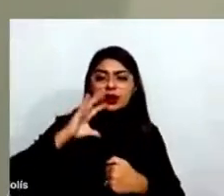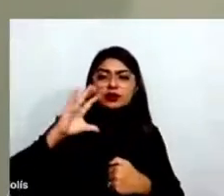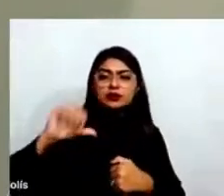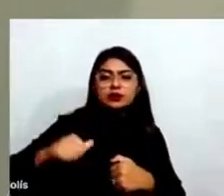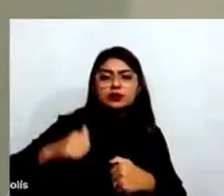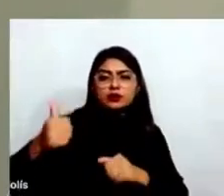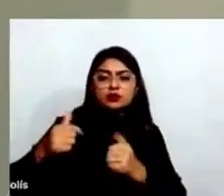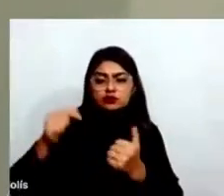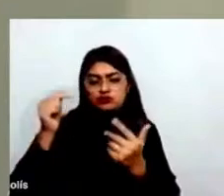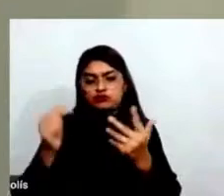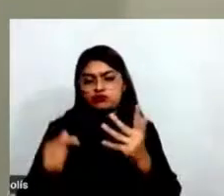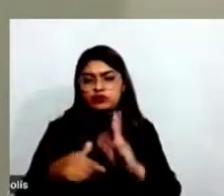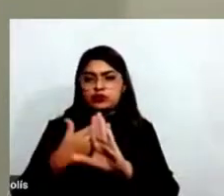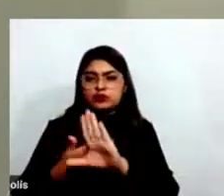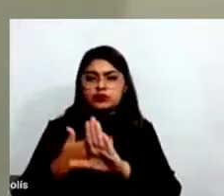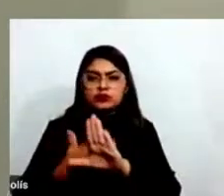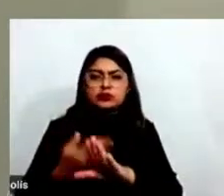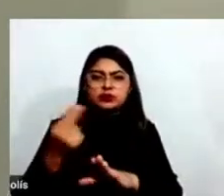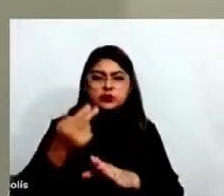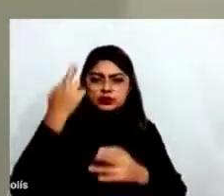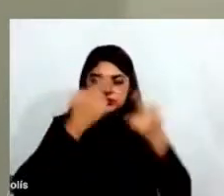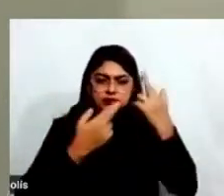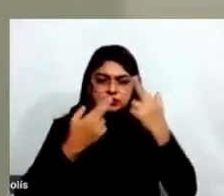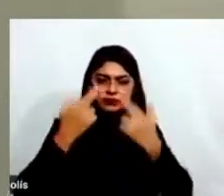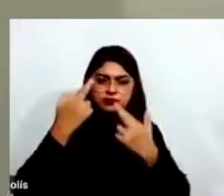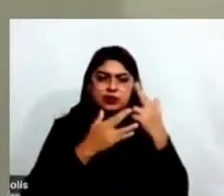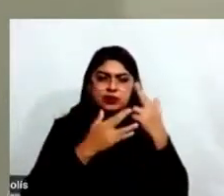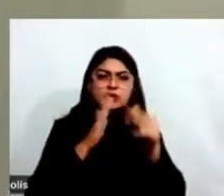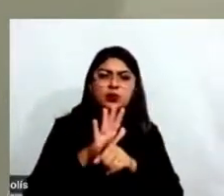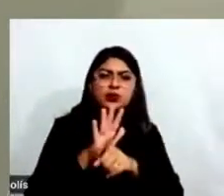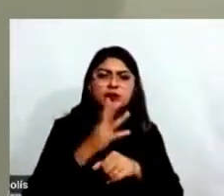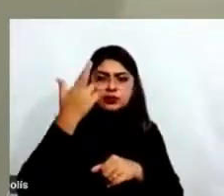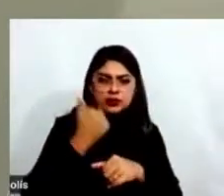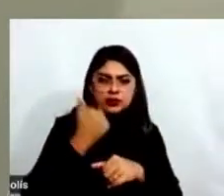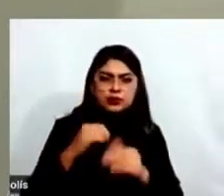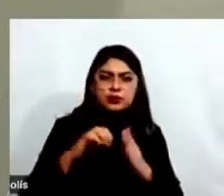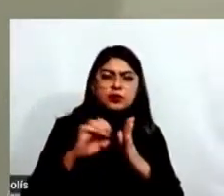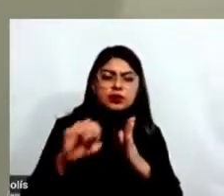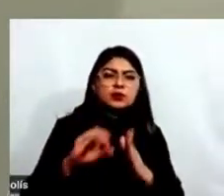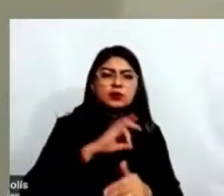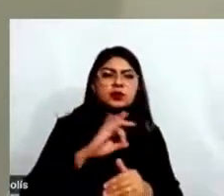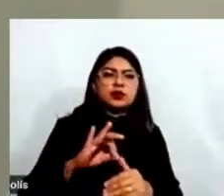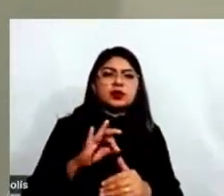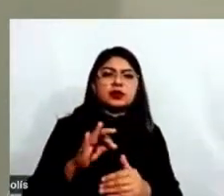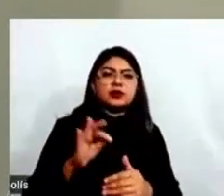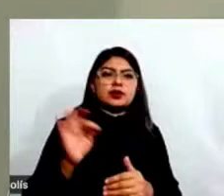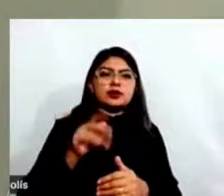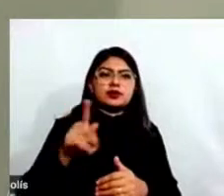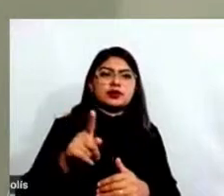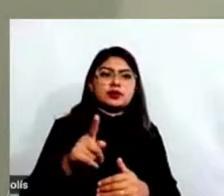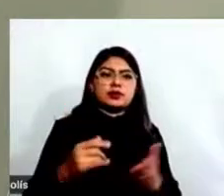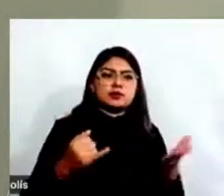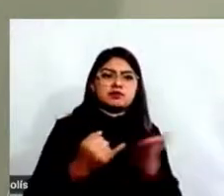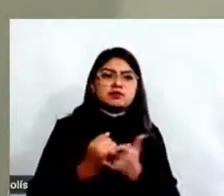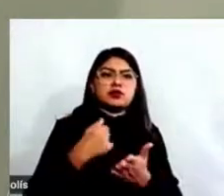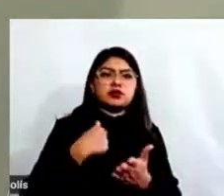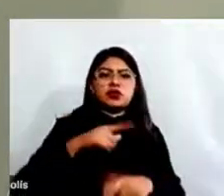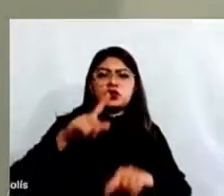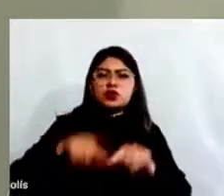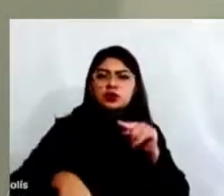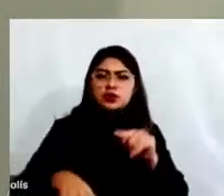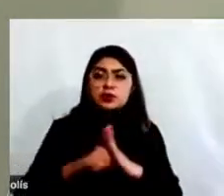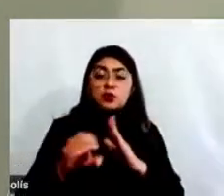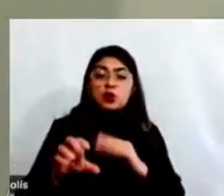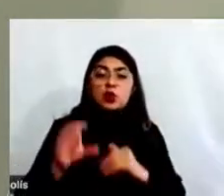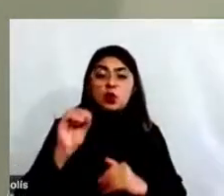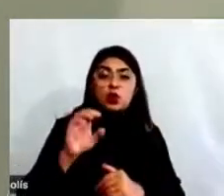del caso, es la destitución el golpe de Estado, porque así fue calificado por la OEA, entonces se puede usar esa